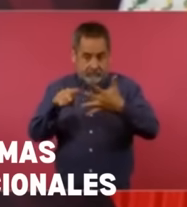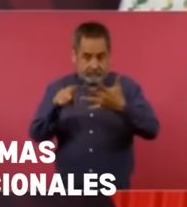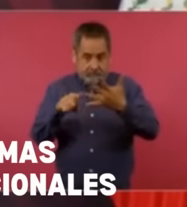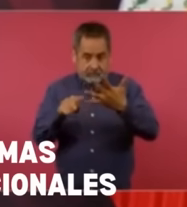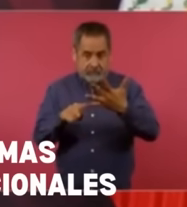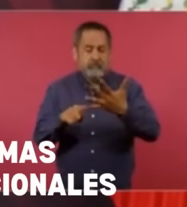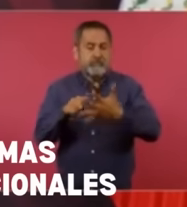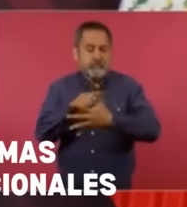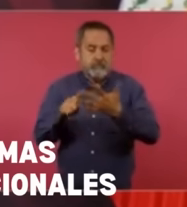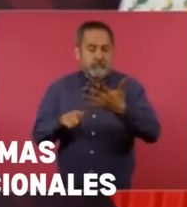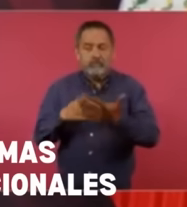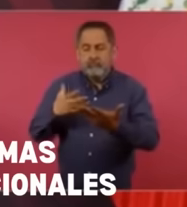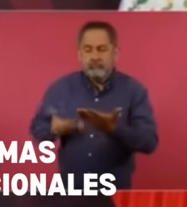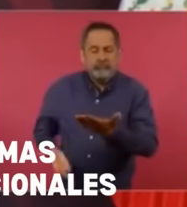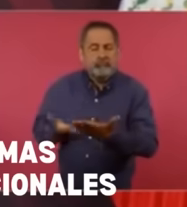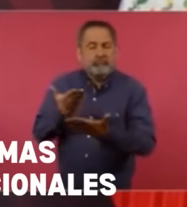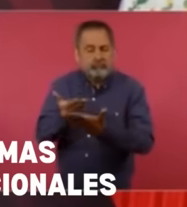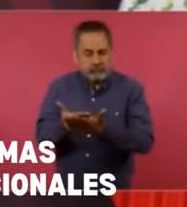que